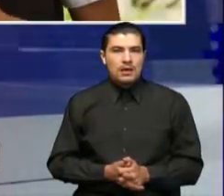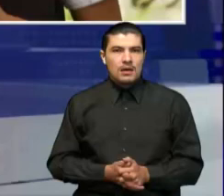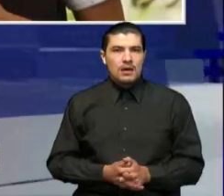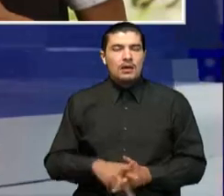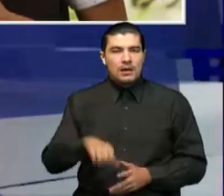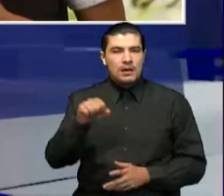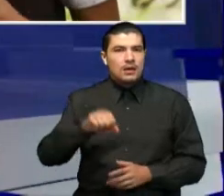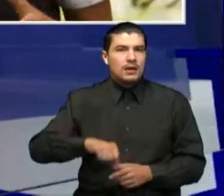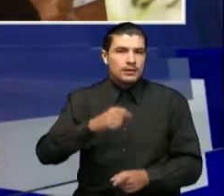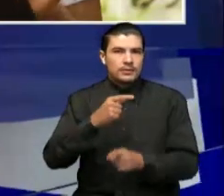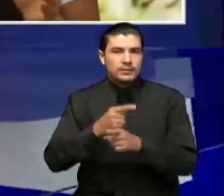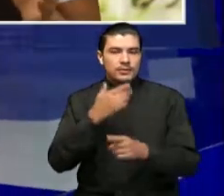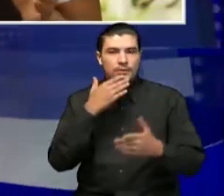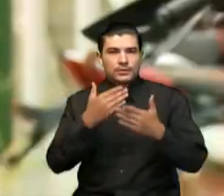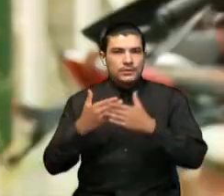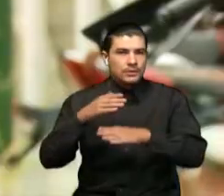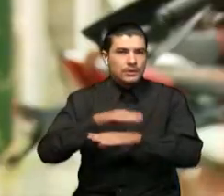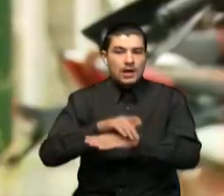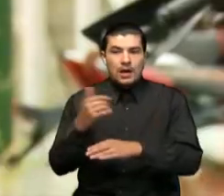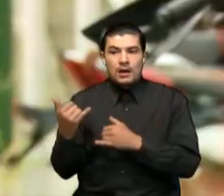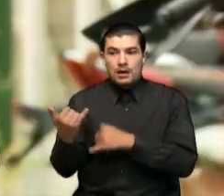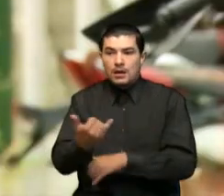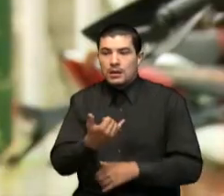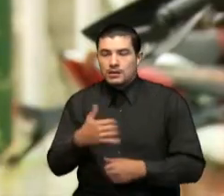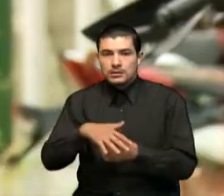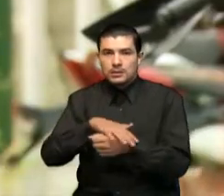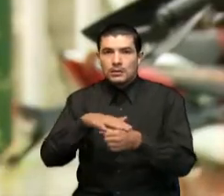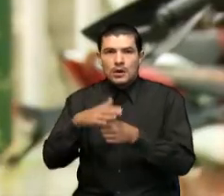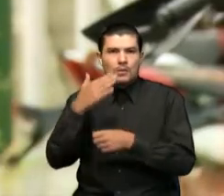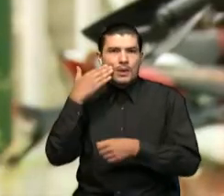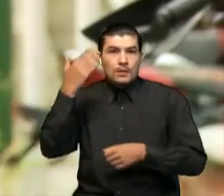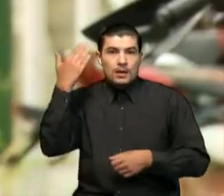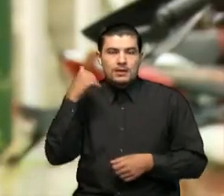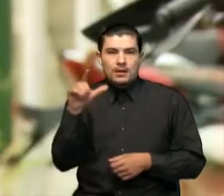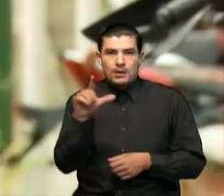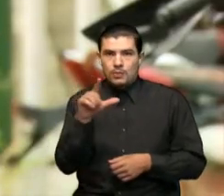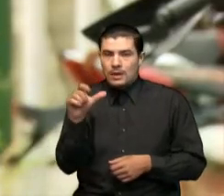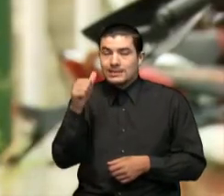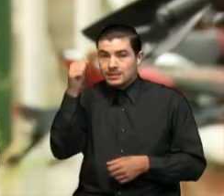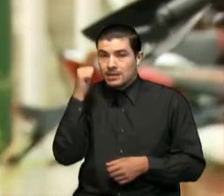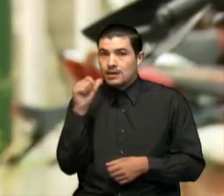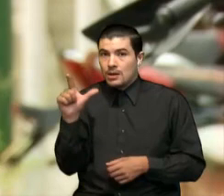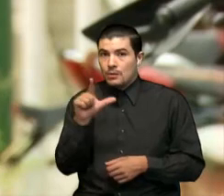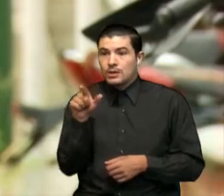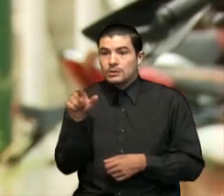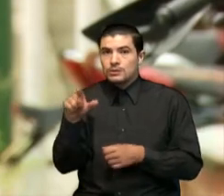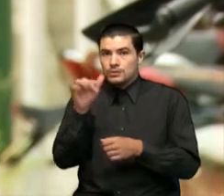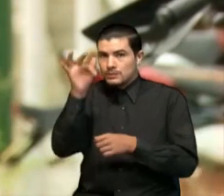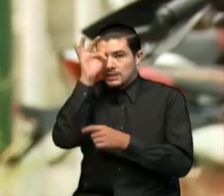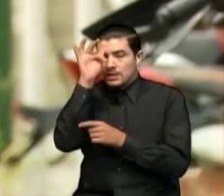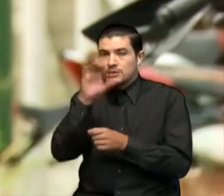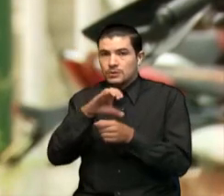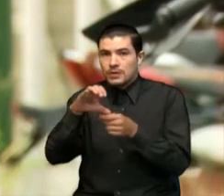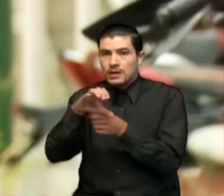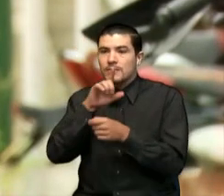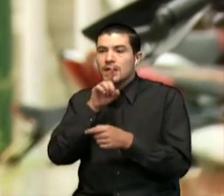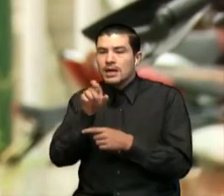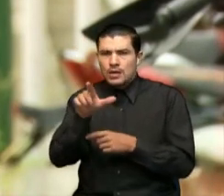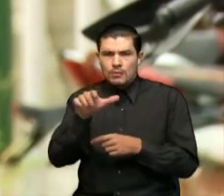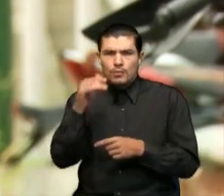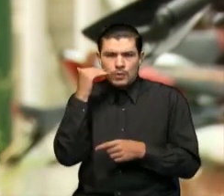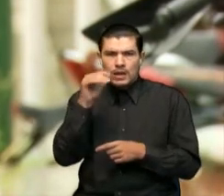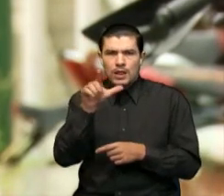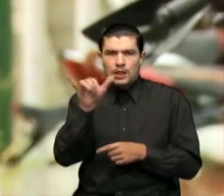así es muy buenas tardes pues la situación se presentó el pasado lunes en una clínica de la ciudad de barrancabermeja allí luzmila